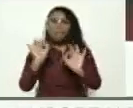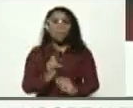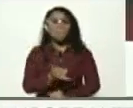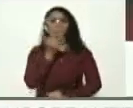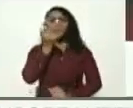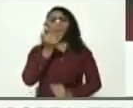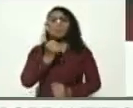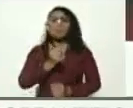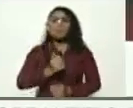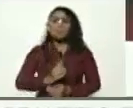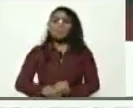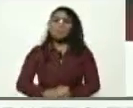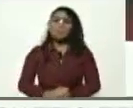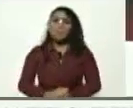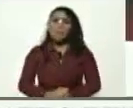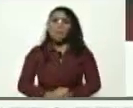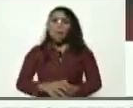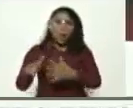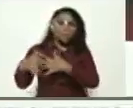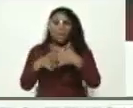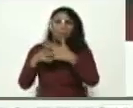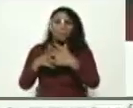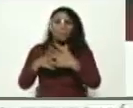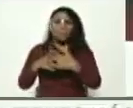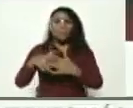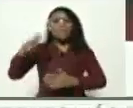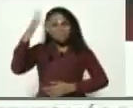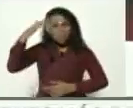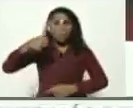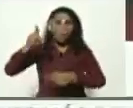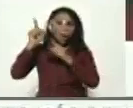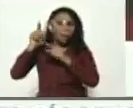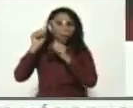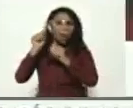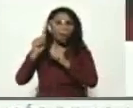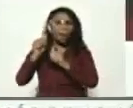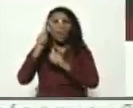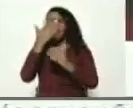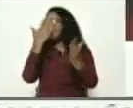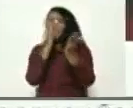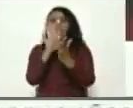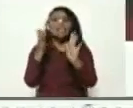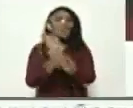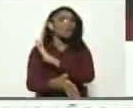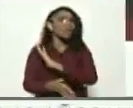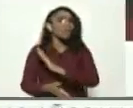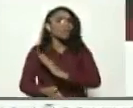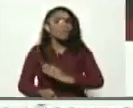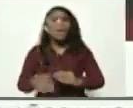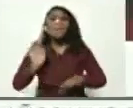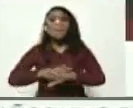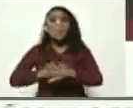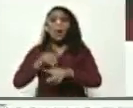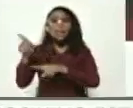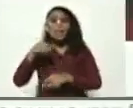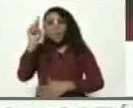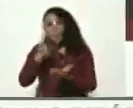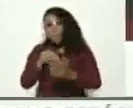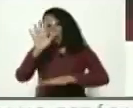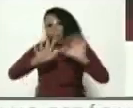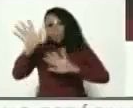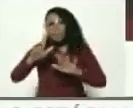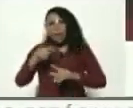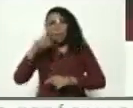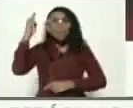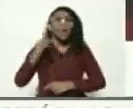equivoque. Estados Unidos sabe muy bien a qué se enfrenta y por eso en el 2015 dijo: